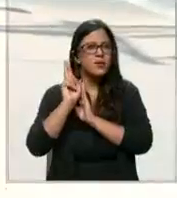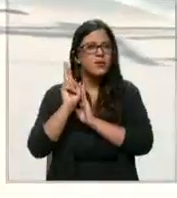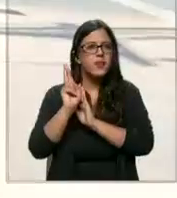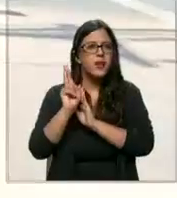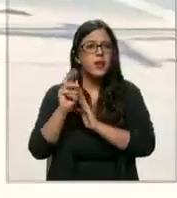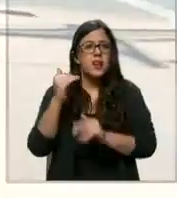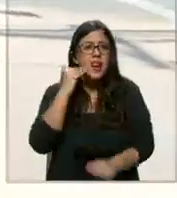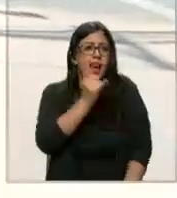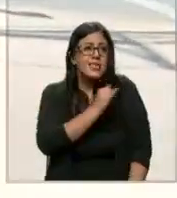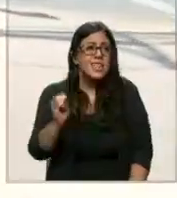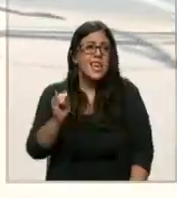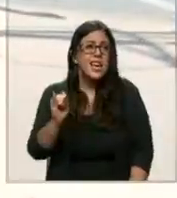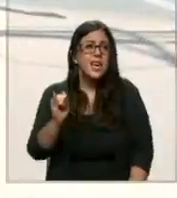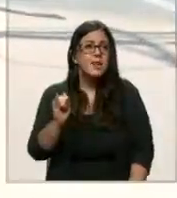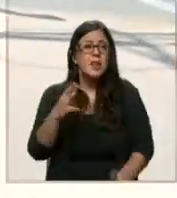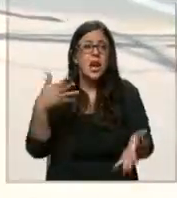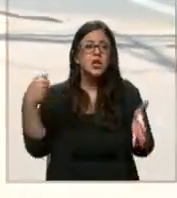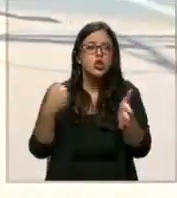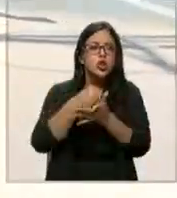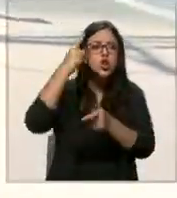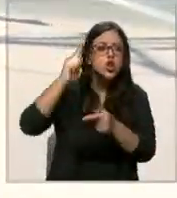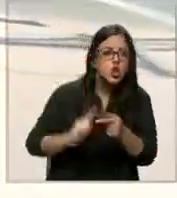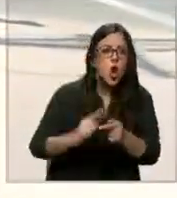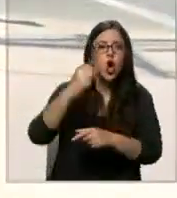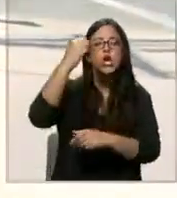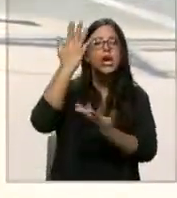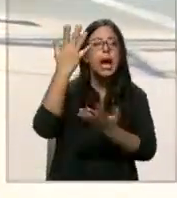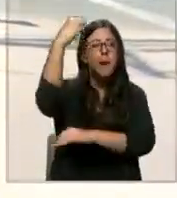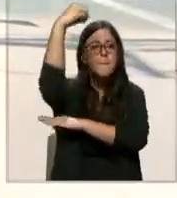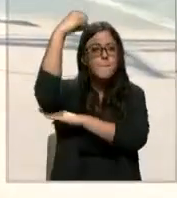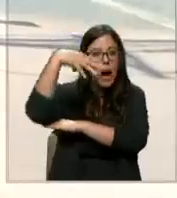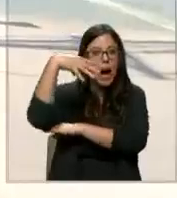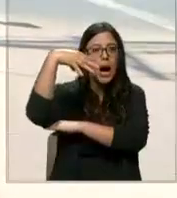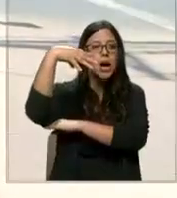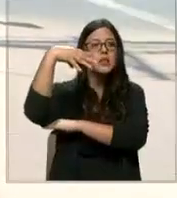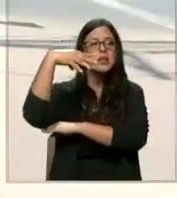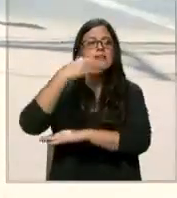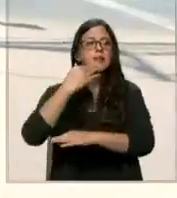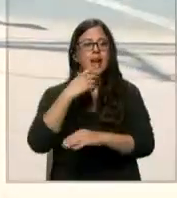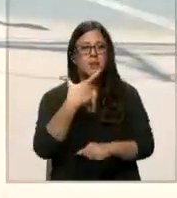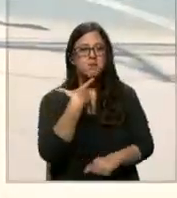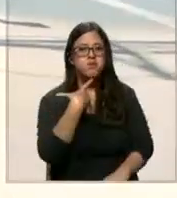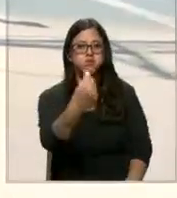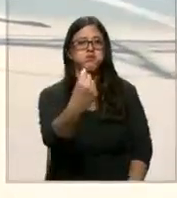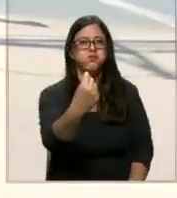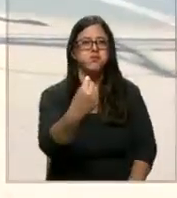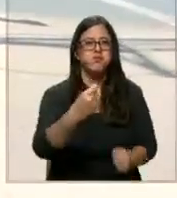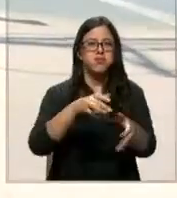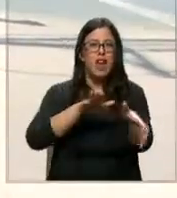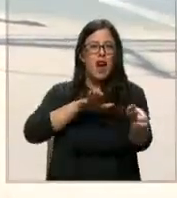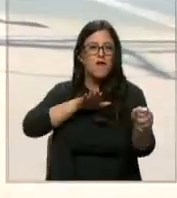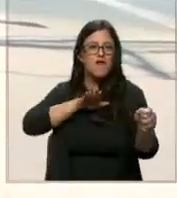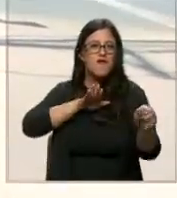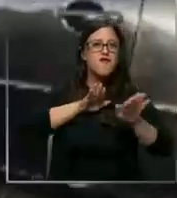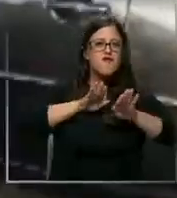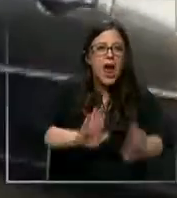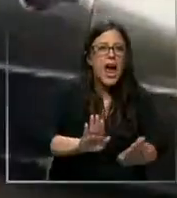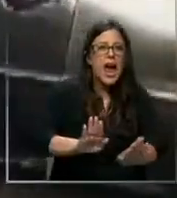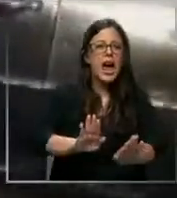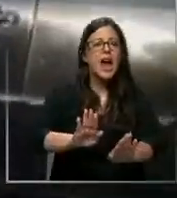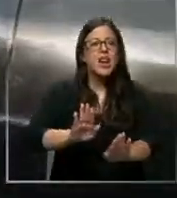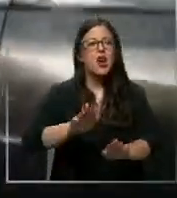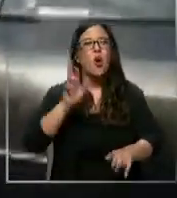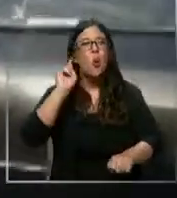Siempre, casi siempre, hay choques acá, choque con los postes, alta velocidad, freno, eso es la madrugada.